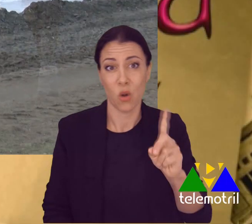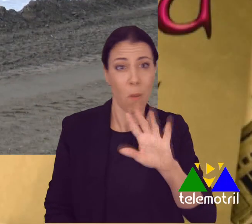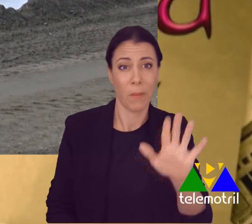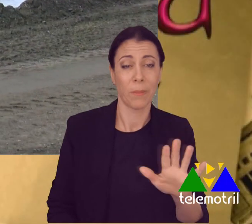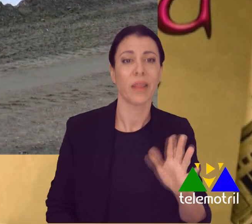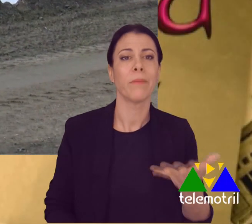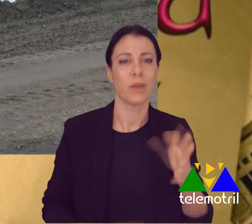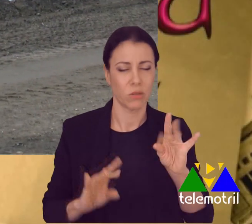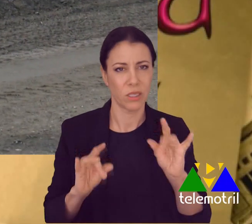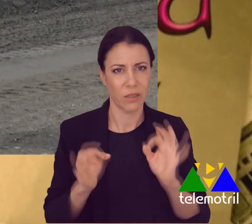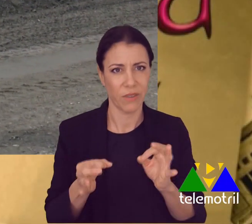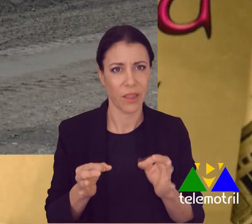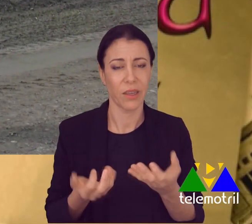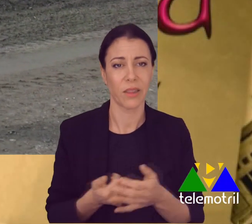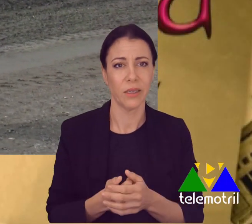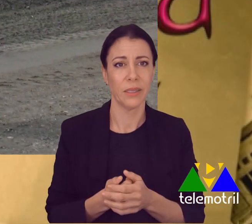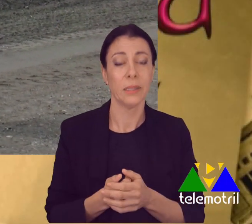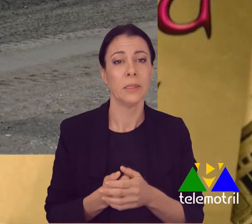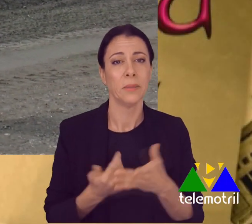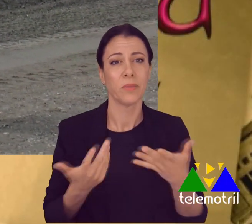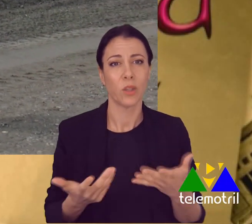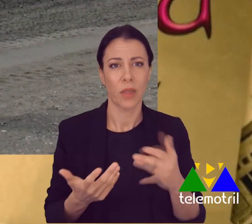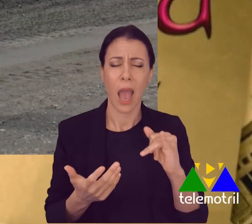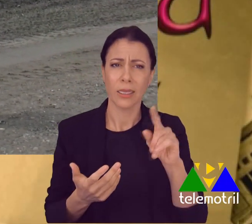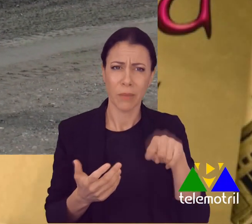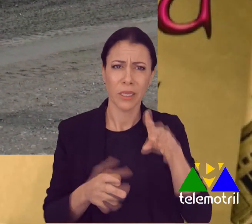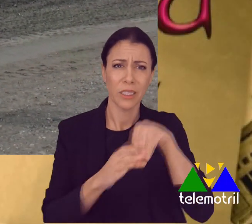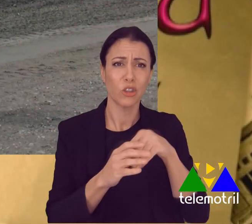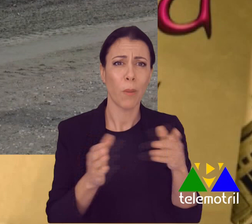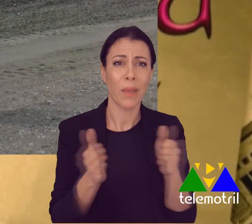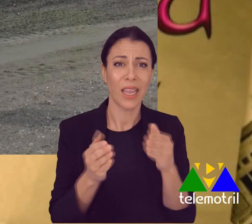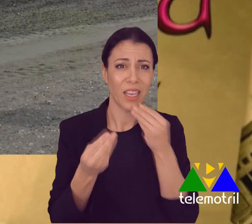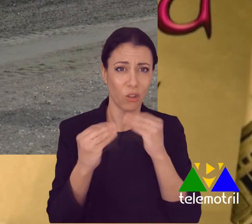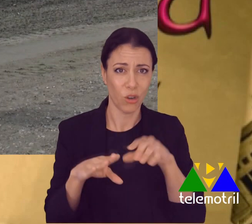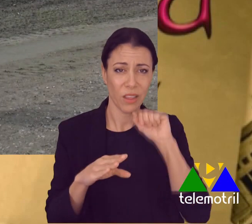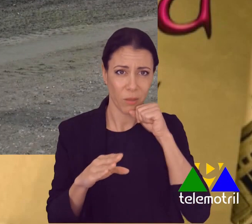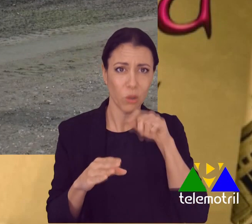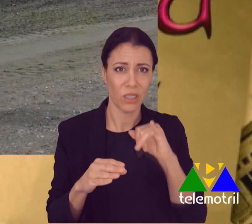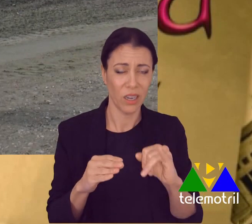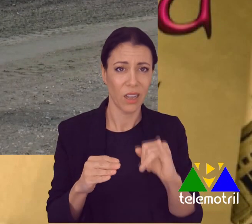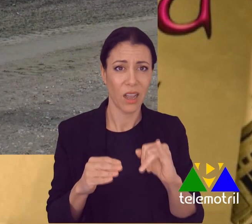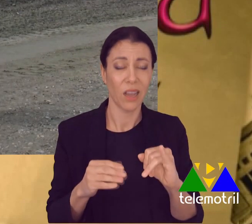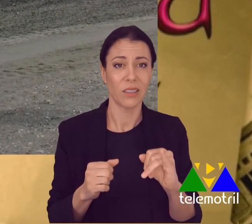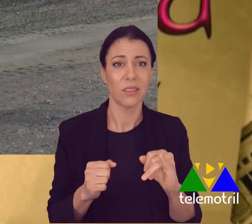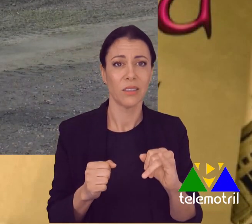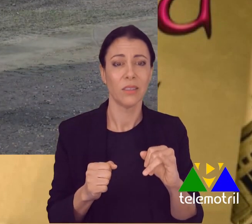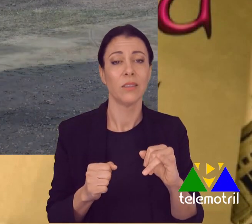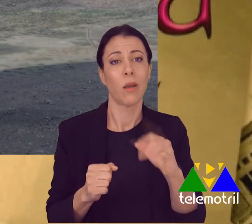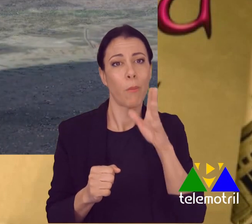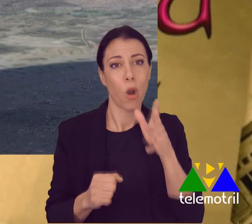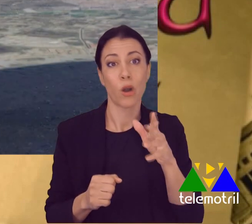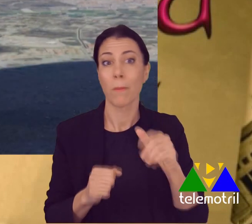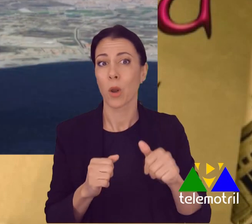sí que ha dado pues su pequeña historia de Motril, ¿no? Es decir, la historia de Tomás de Aquino y